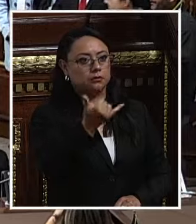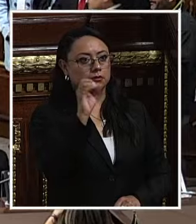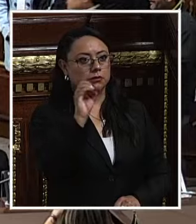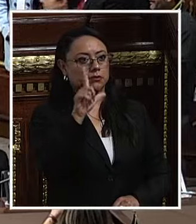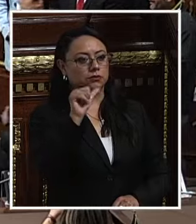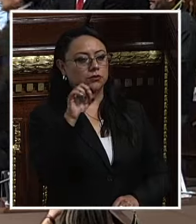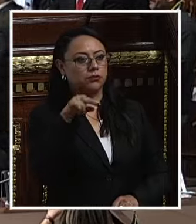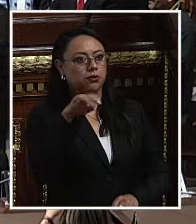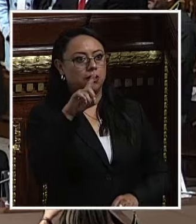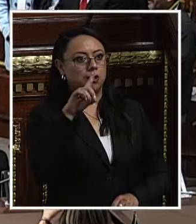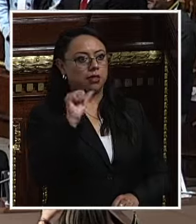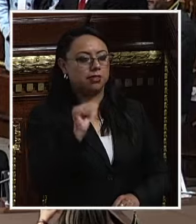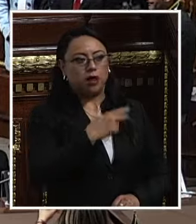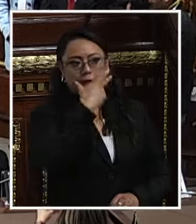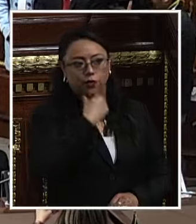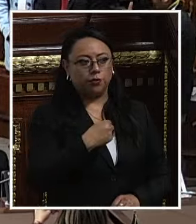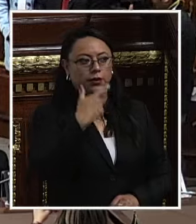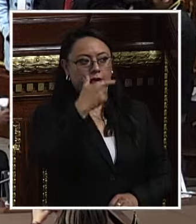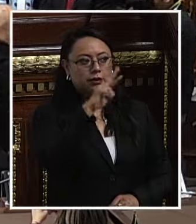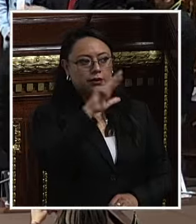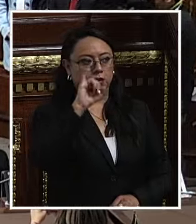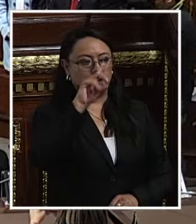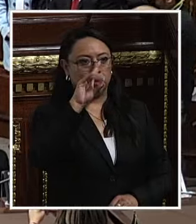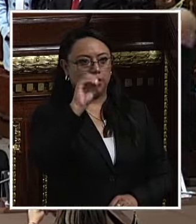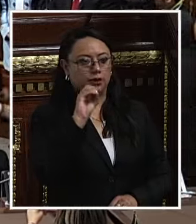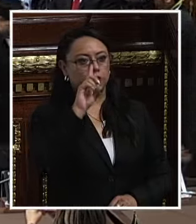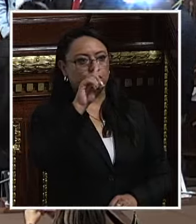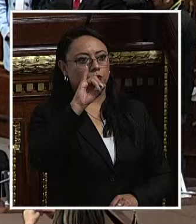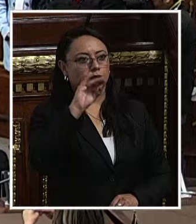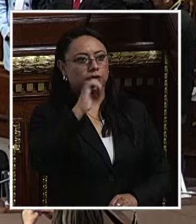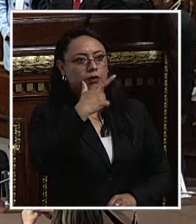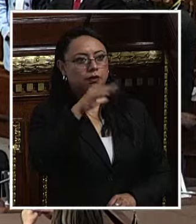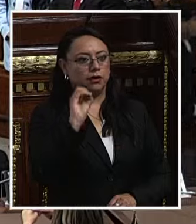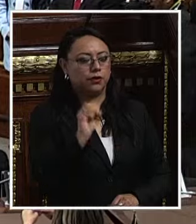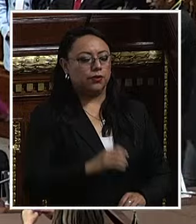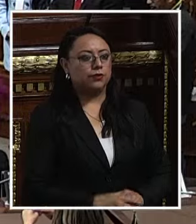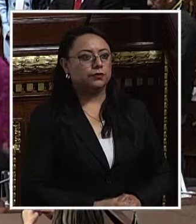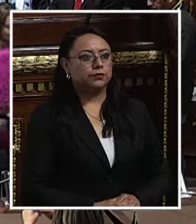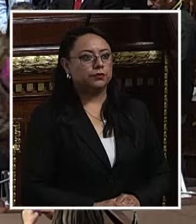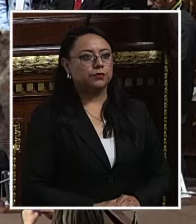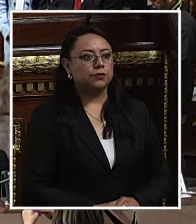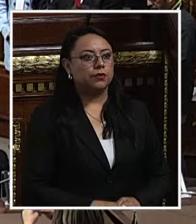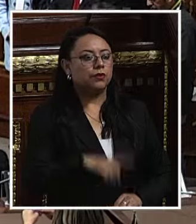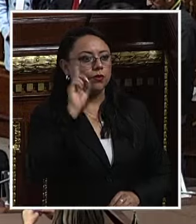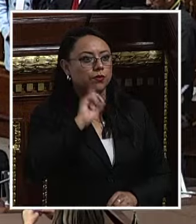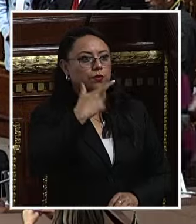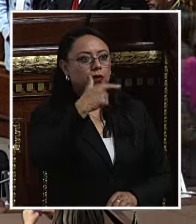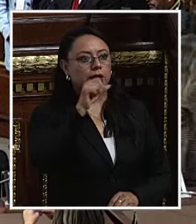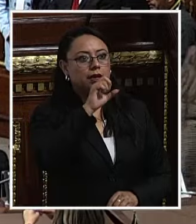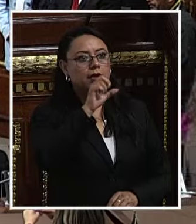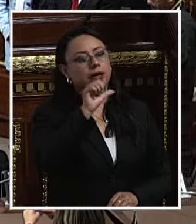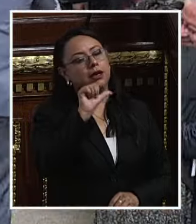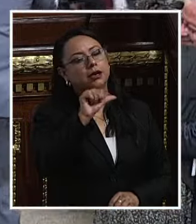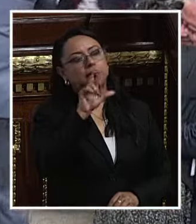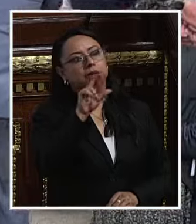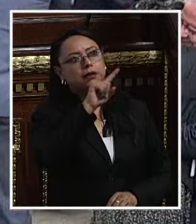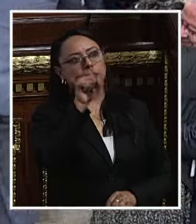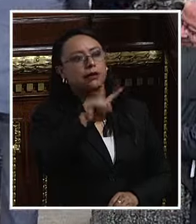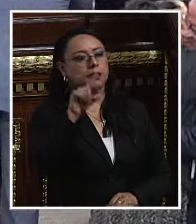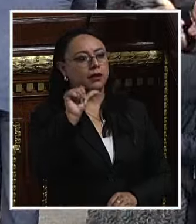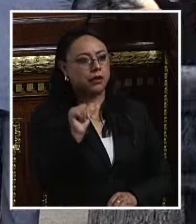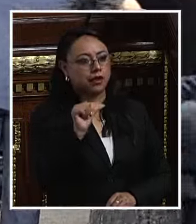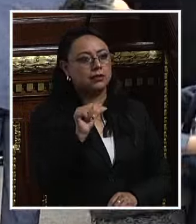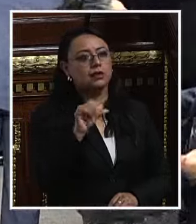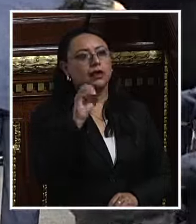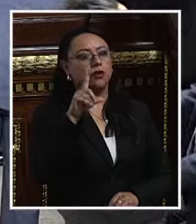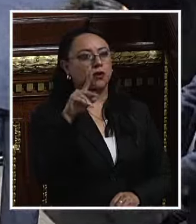Garrido López Diego Orlando. Garza de los Santos Olivia. Gómez